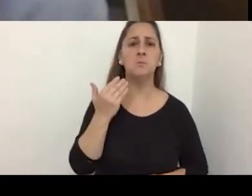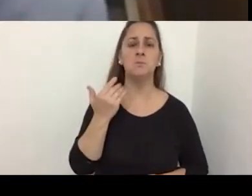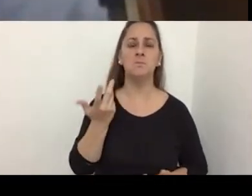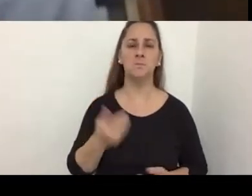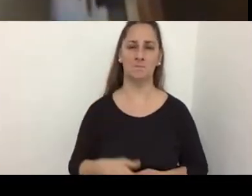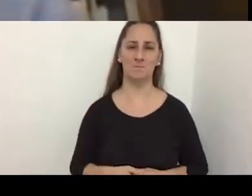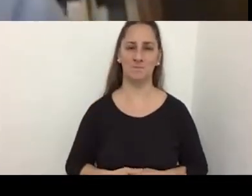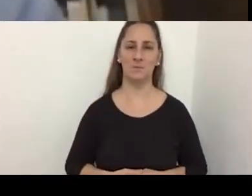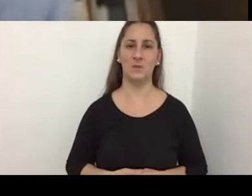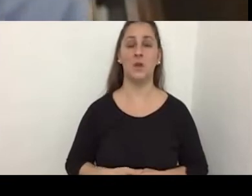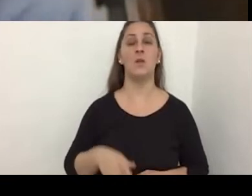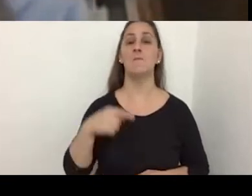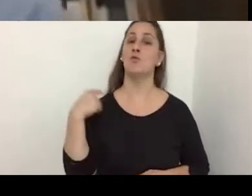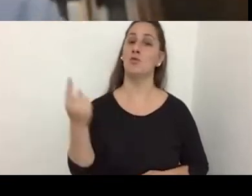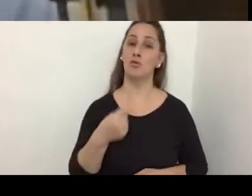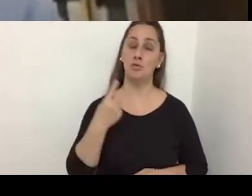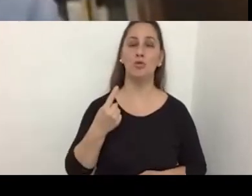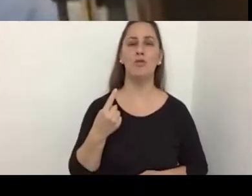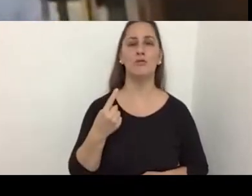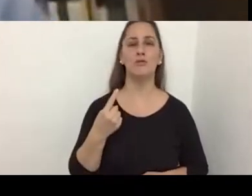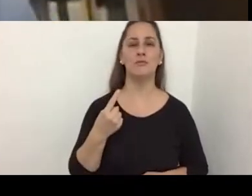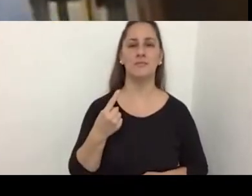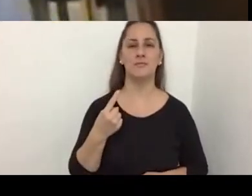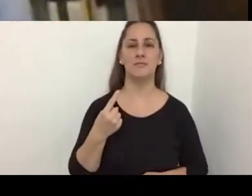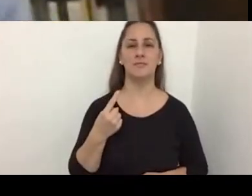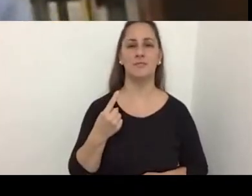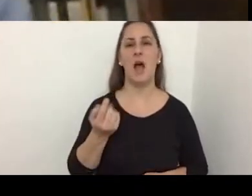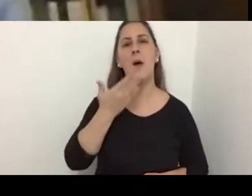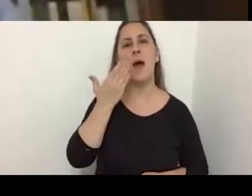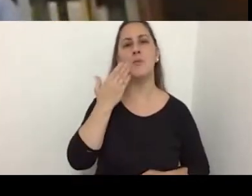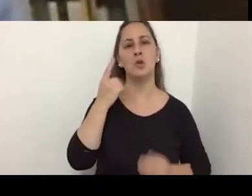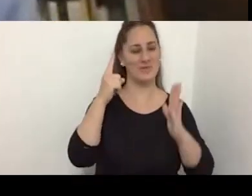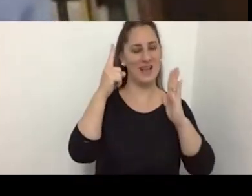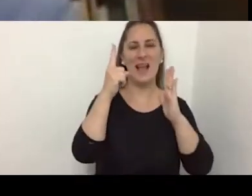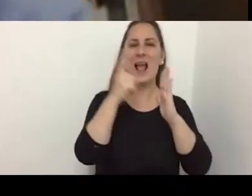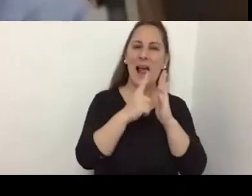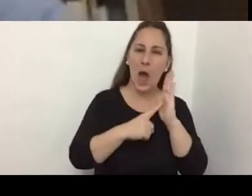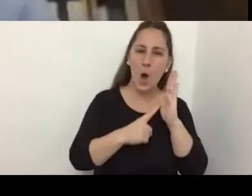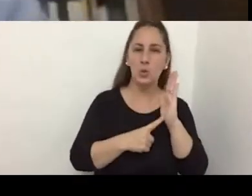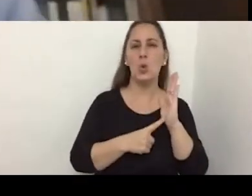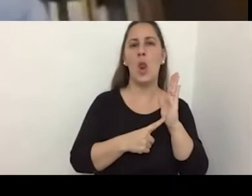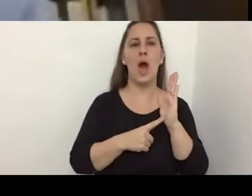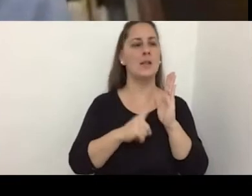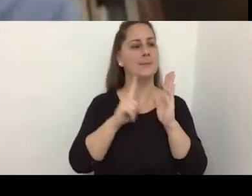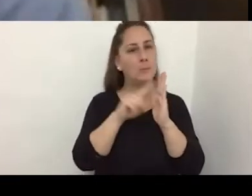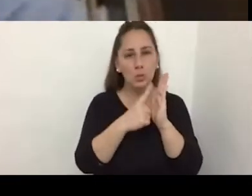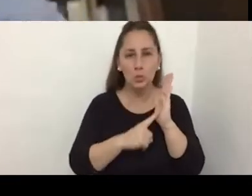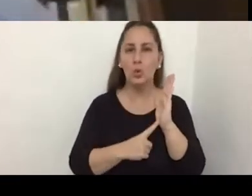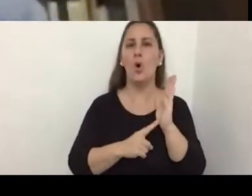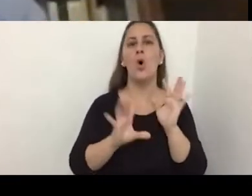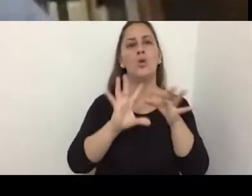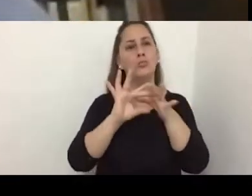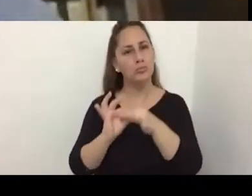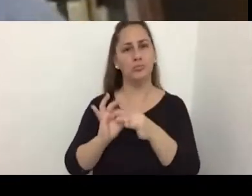pero cuando uno habla de cláusulas convencionales o cláusulas vinculadas o contenidos